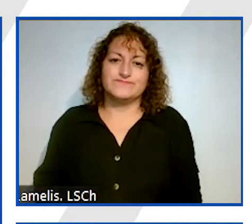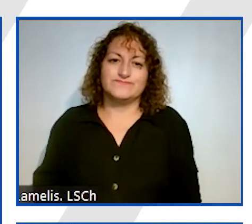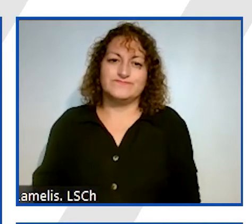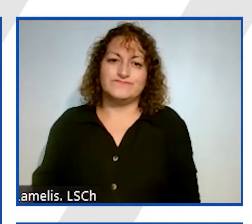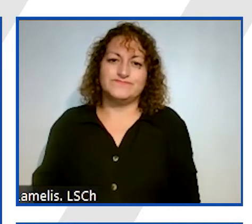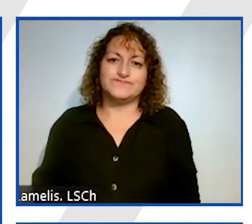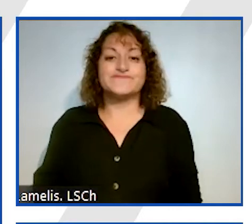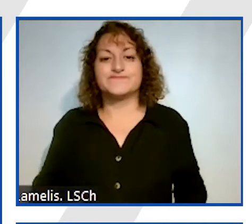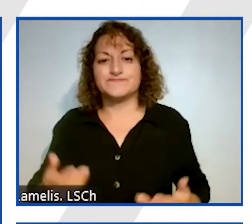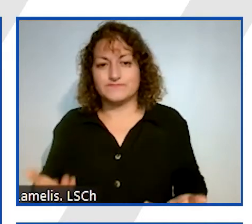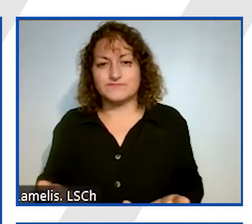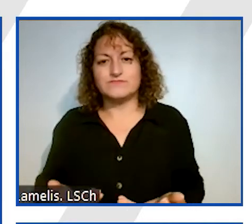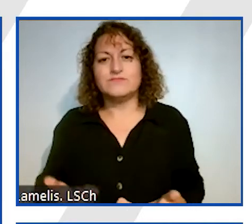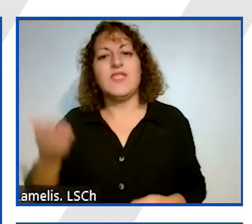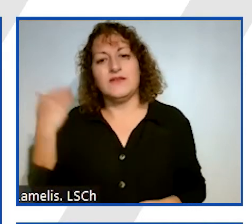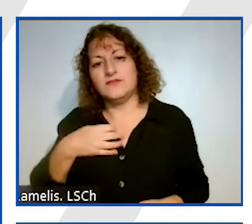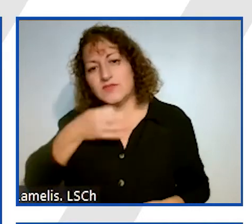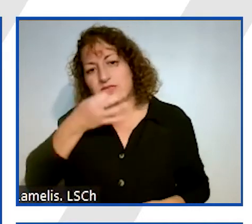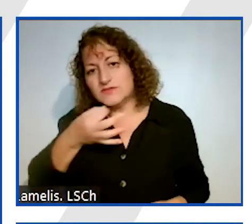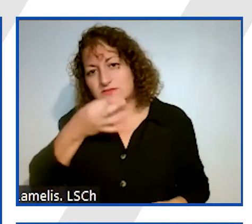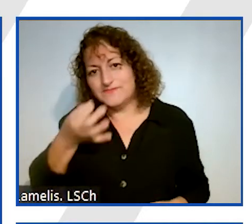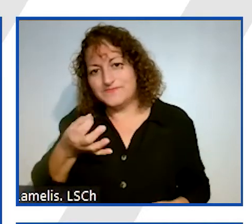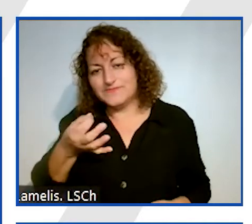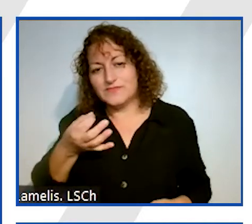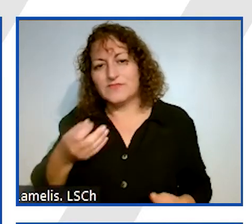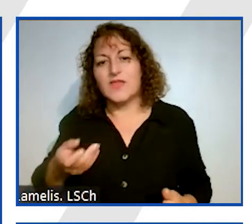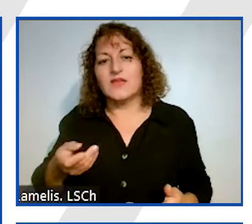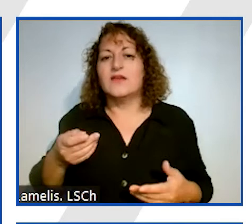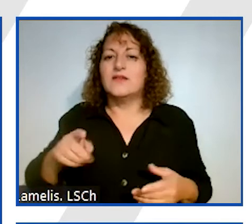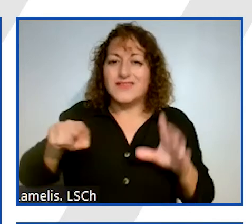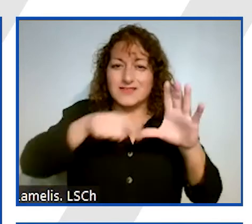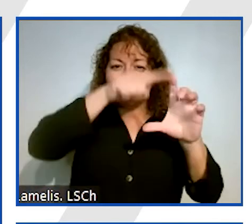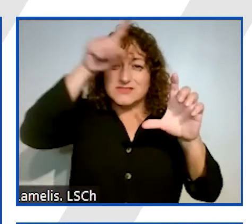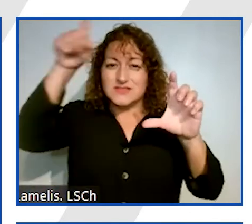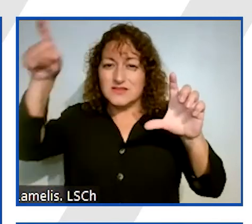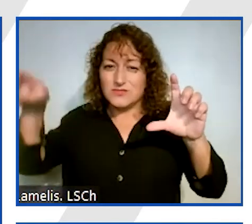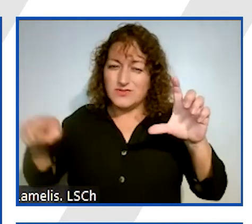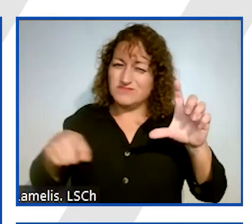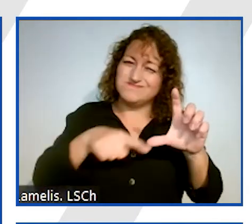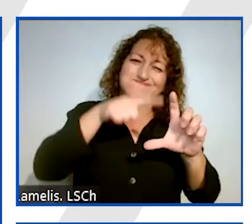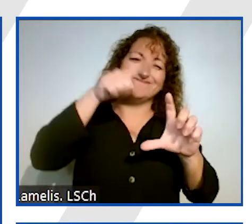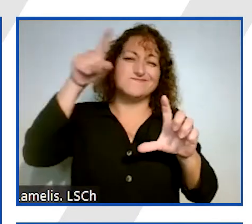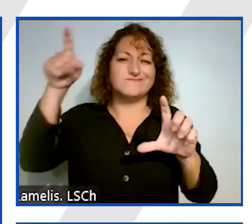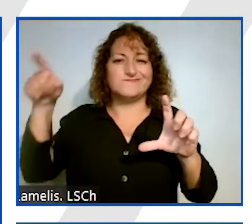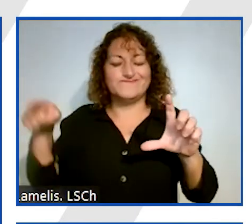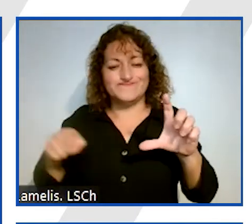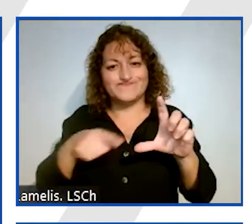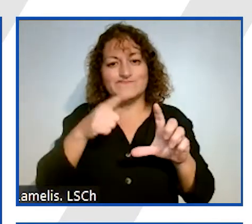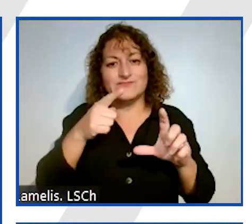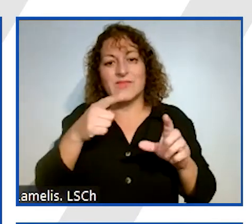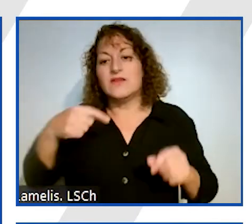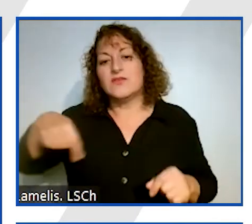Y esto, bueno, como yo les estaba contando, entonces, esto se genera simplemente porque tenemos este círculo vicioso de la necesidad de